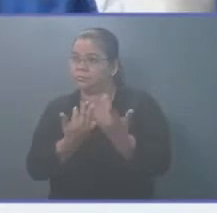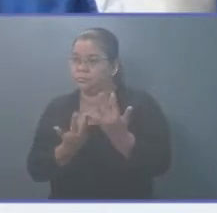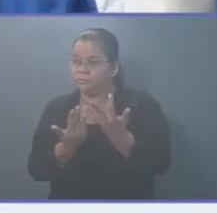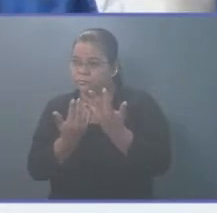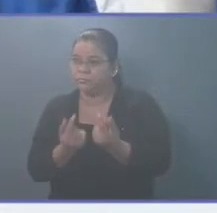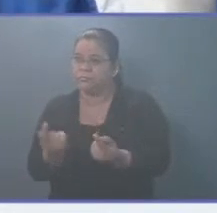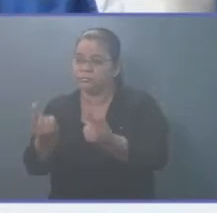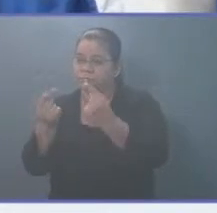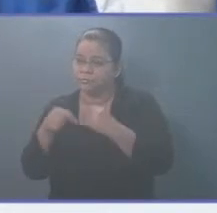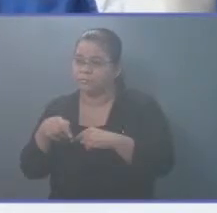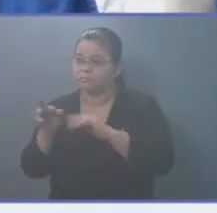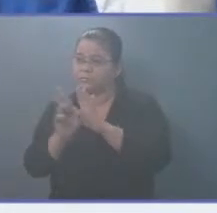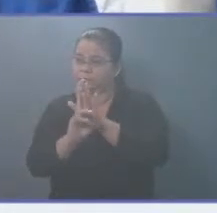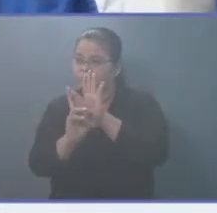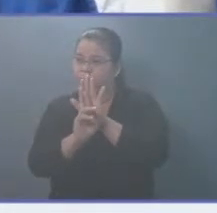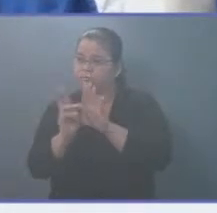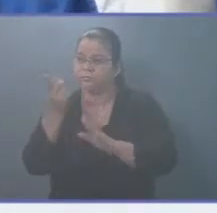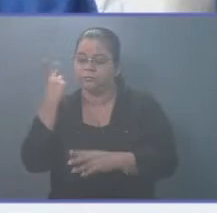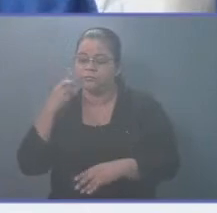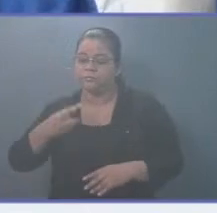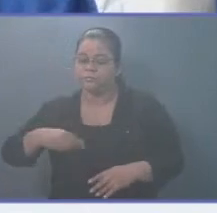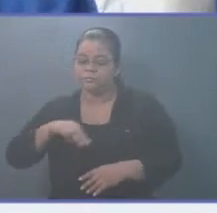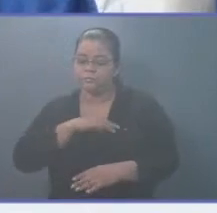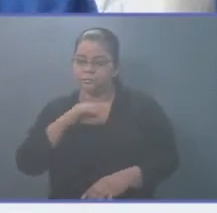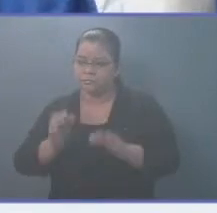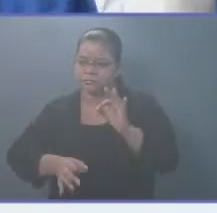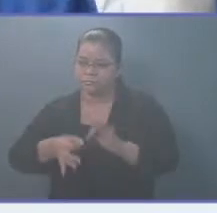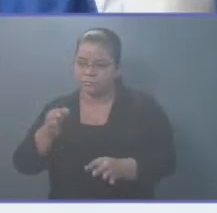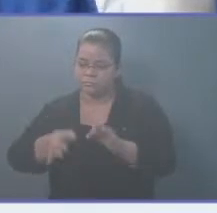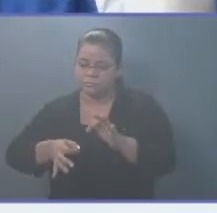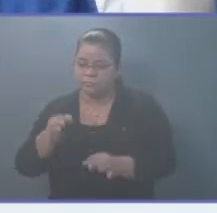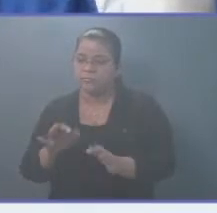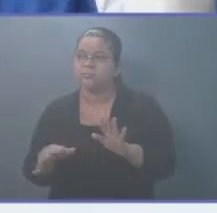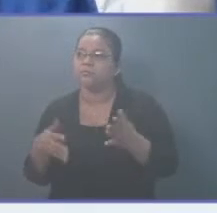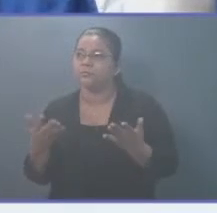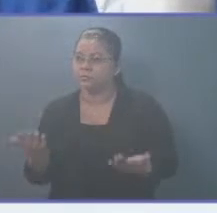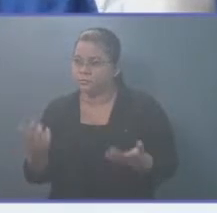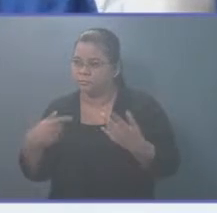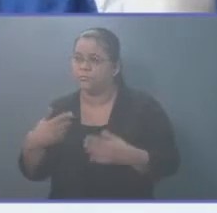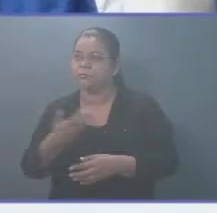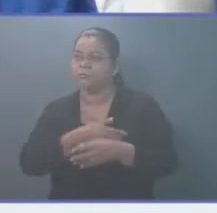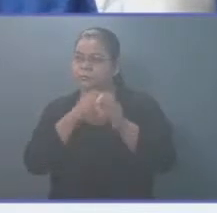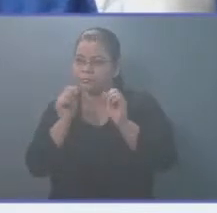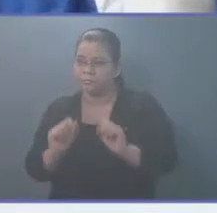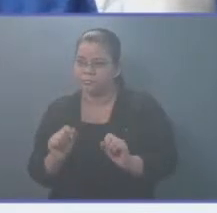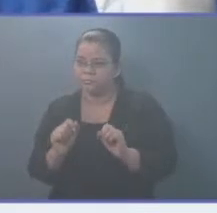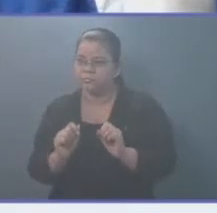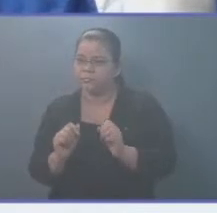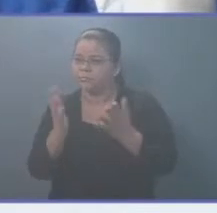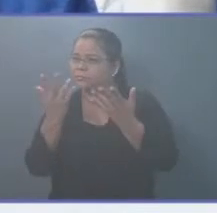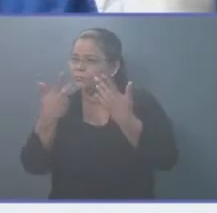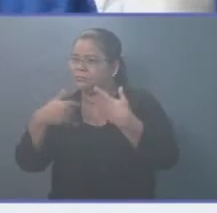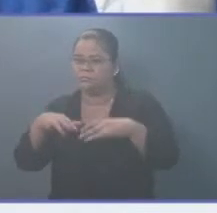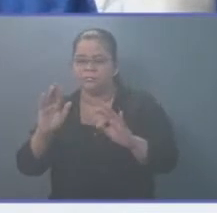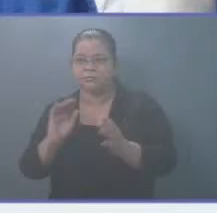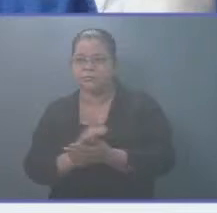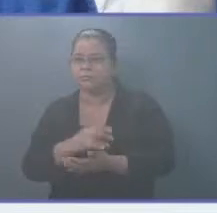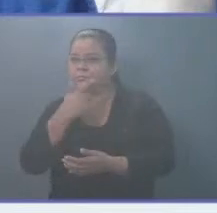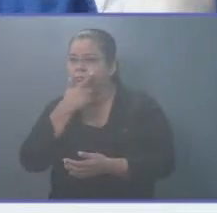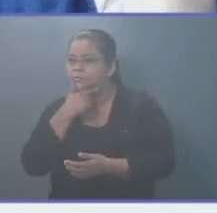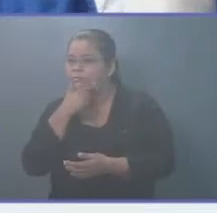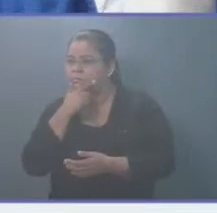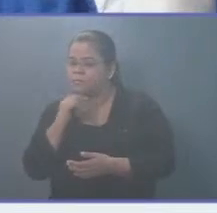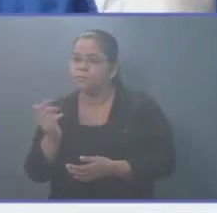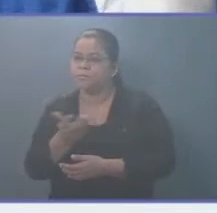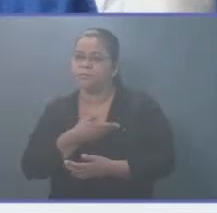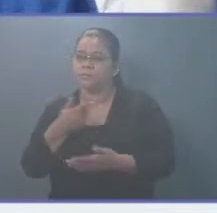un representante o el señor Ministro de Justicia y Seguridad Pública para que podamos disipar cualquier duda que